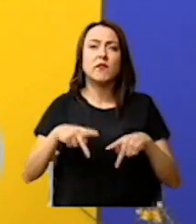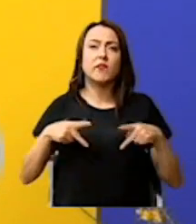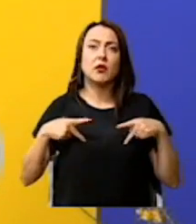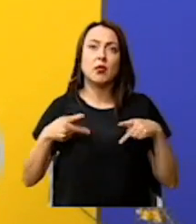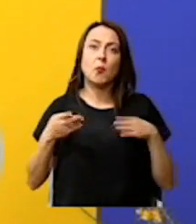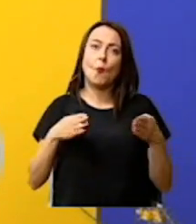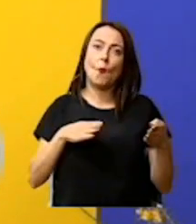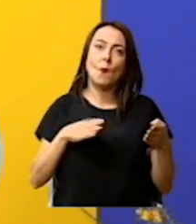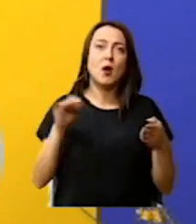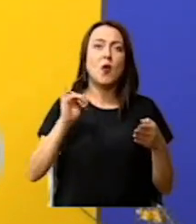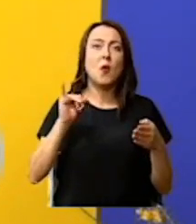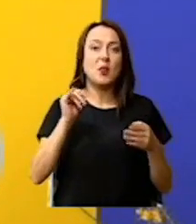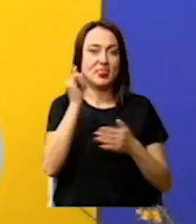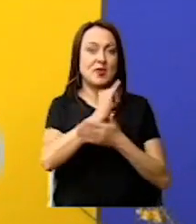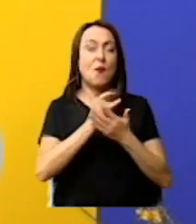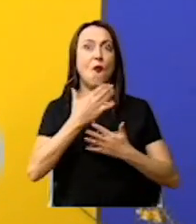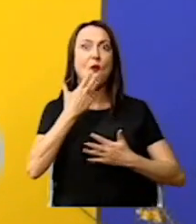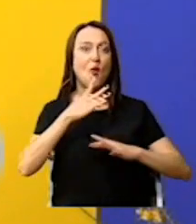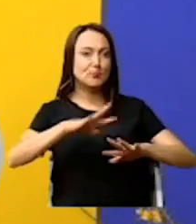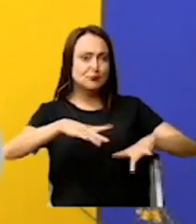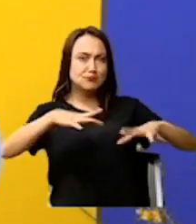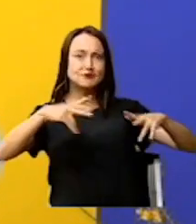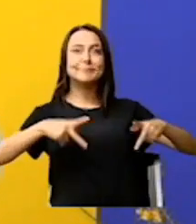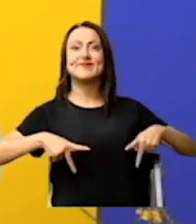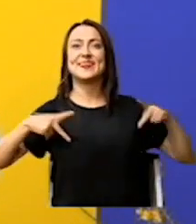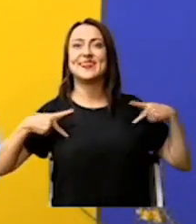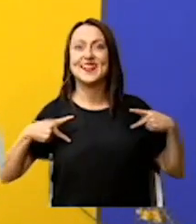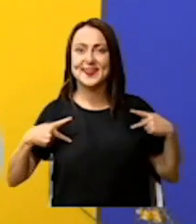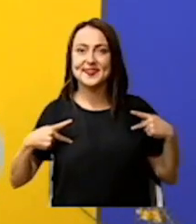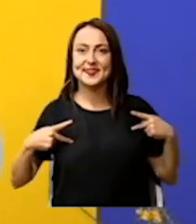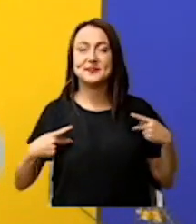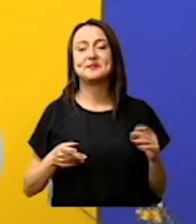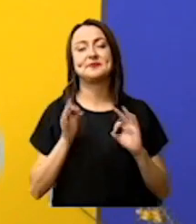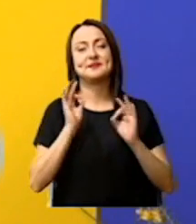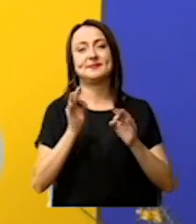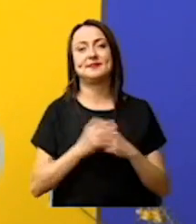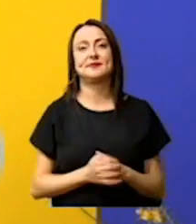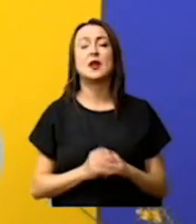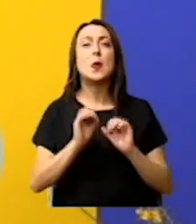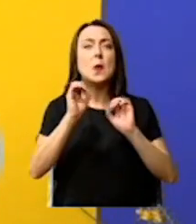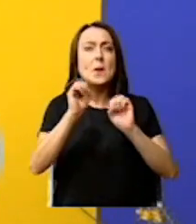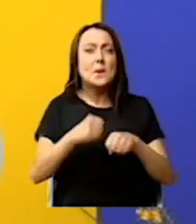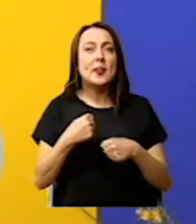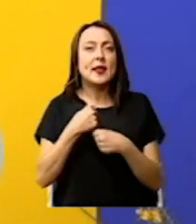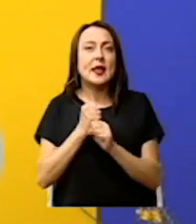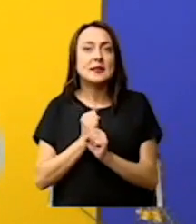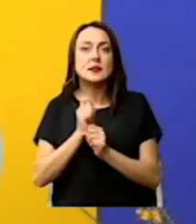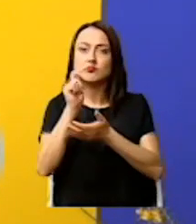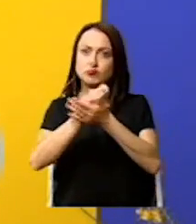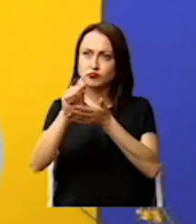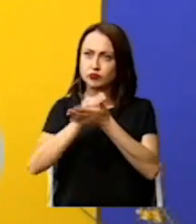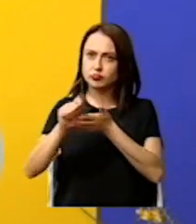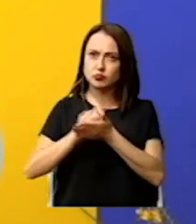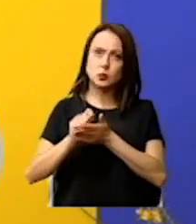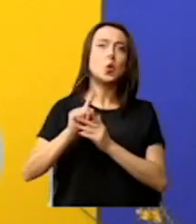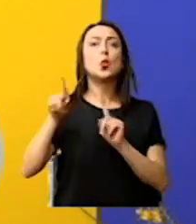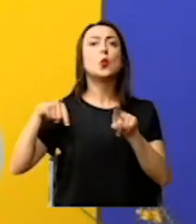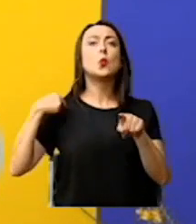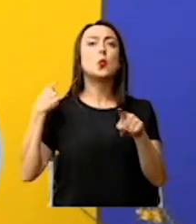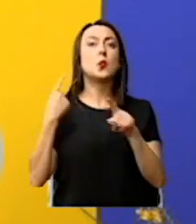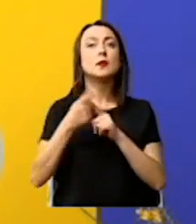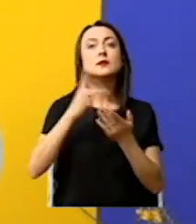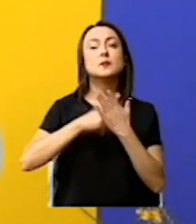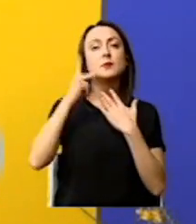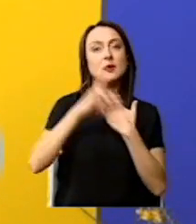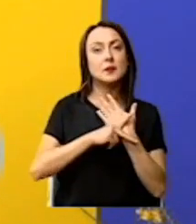color es un dibujo que tiene vida. Muy bien, pueden ir realizando anotaciones durante todo el